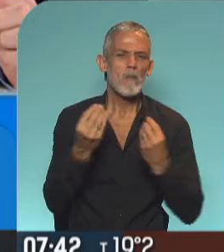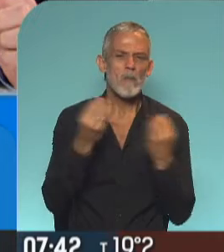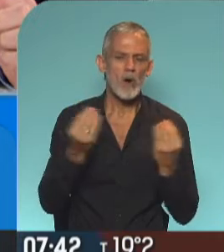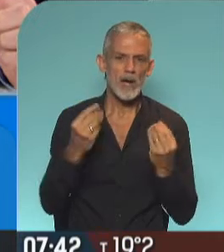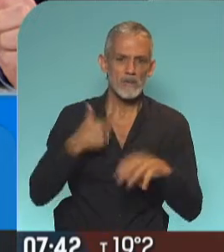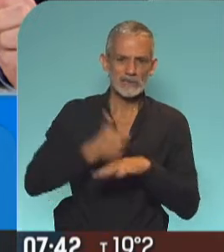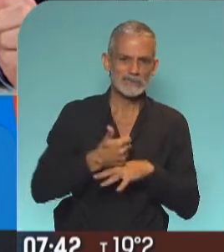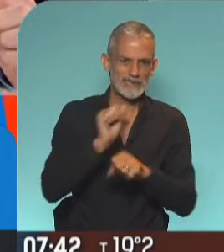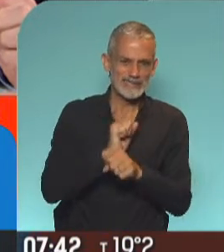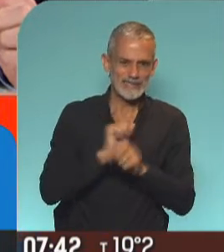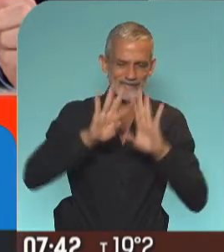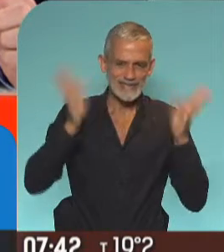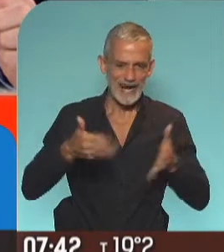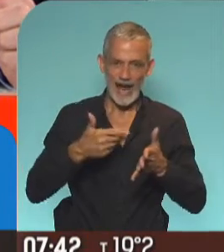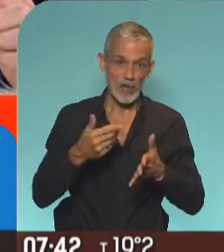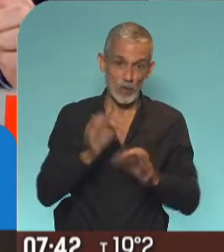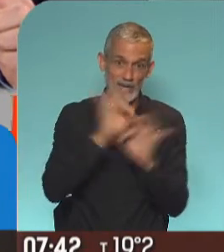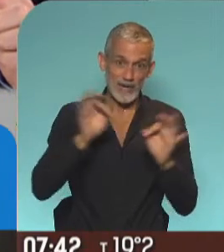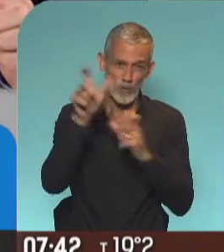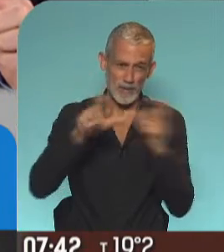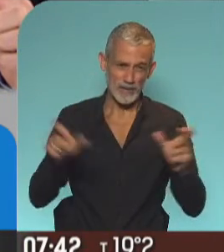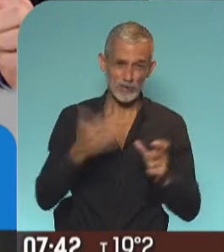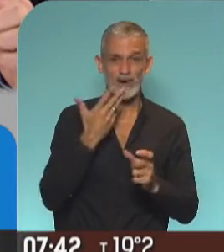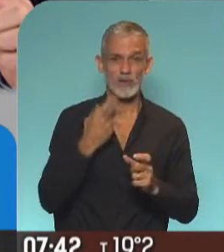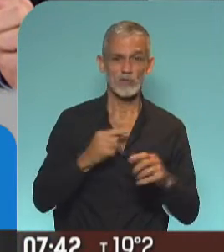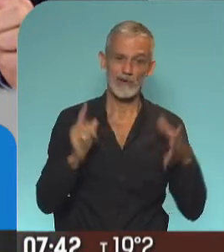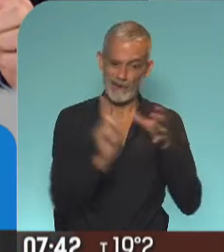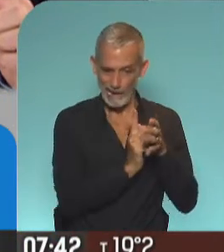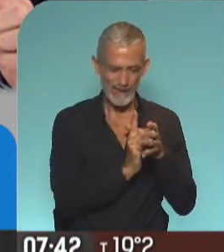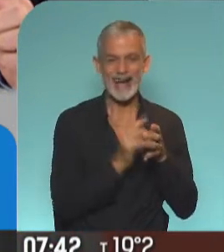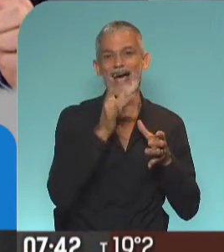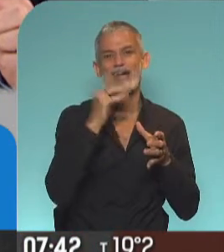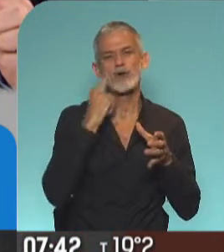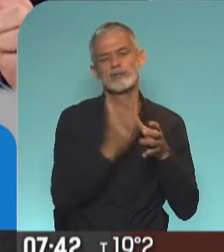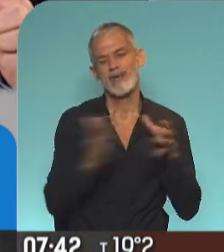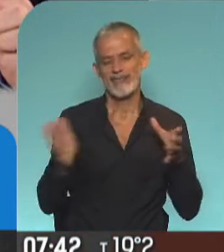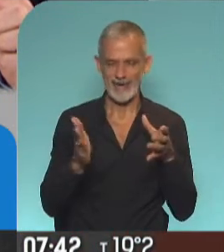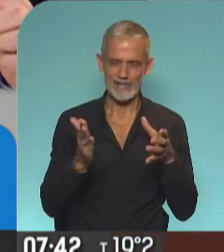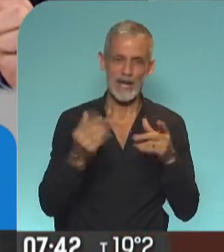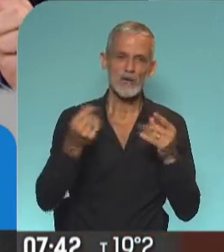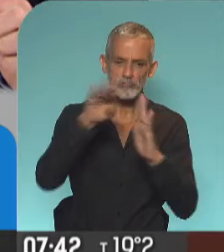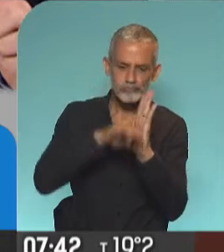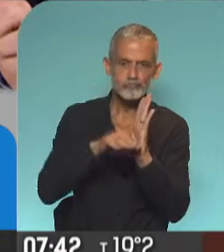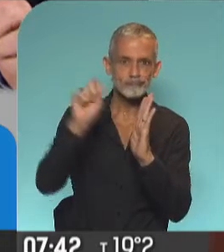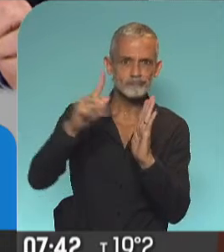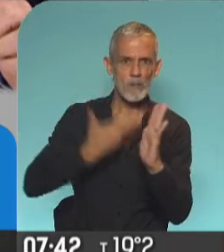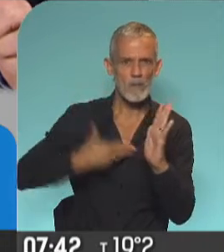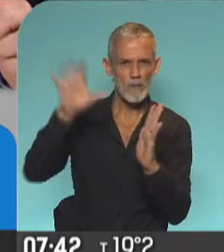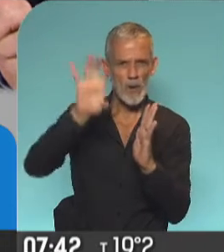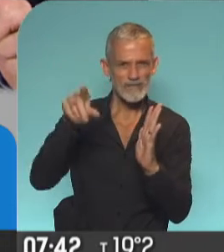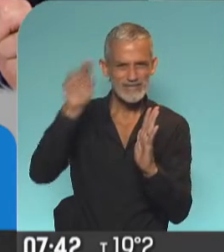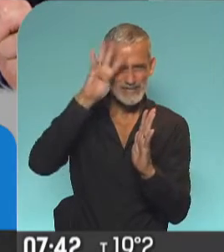estar encerrado, que ninguna persona está preparada para estar encerrada 14 días. Hay una política sanitaria que lleva adelante la